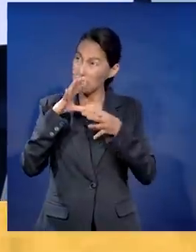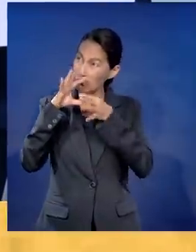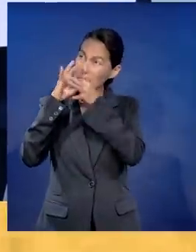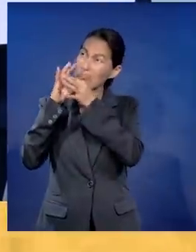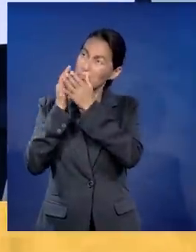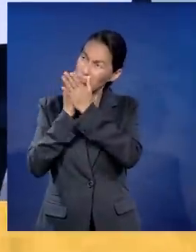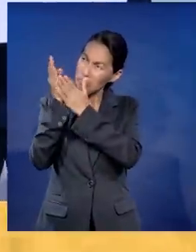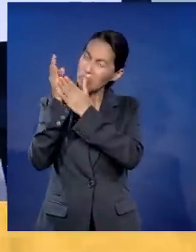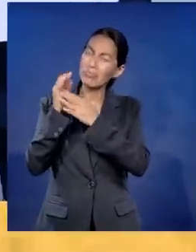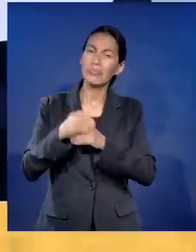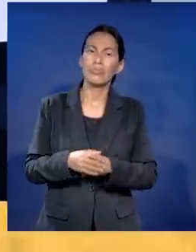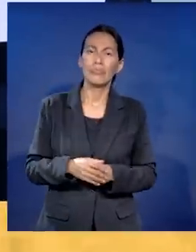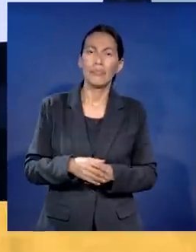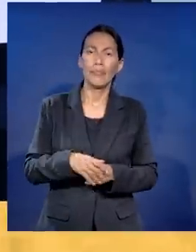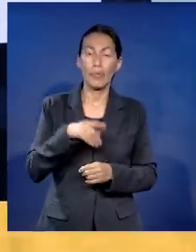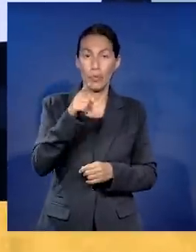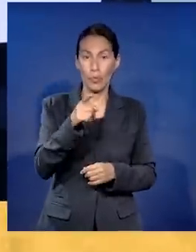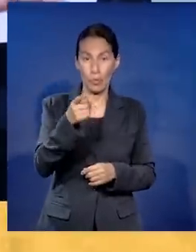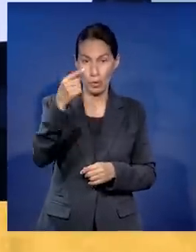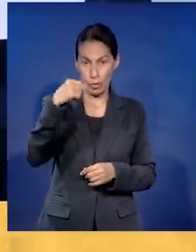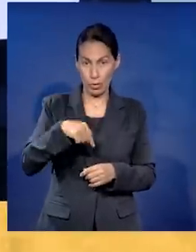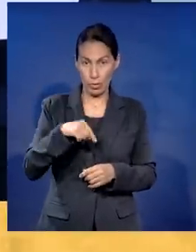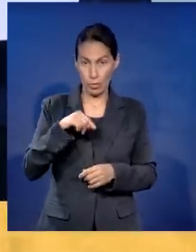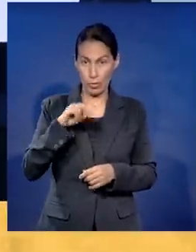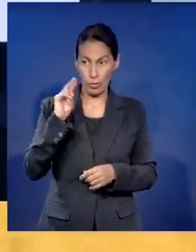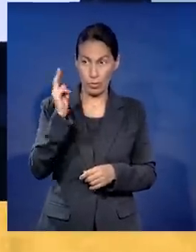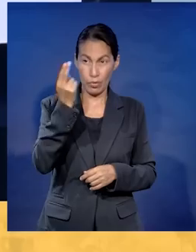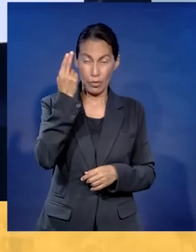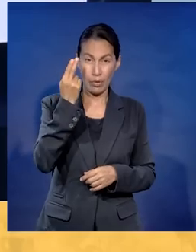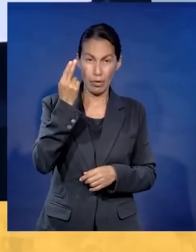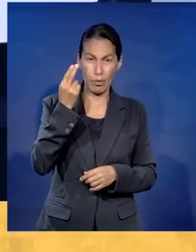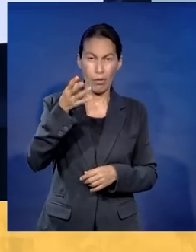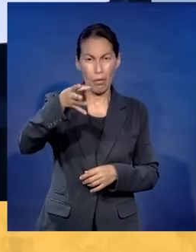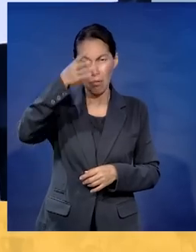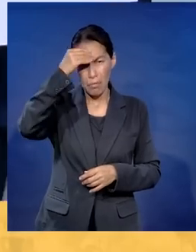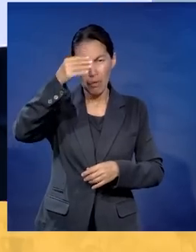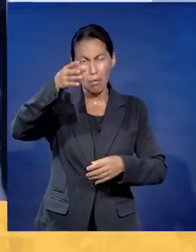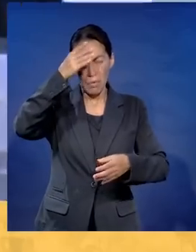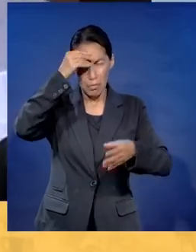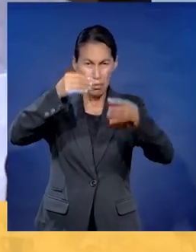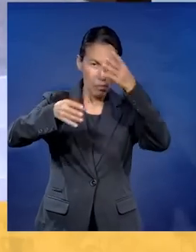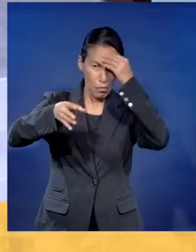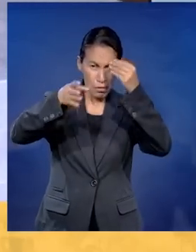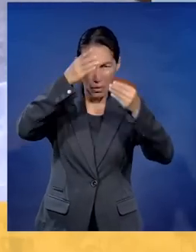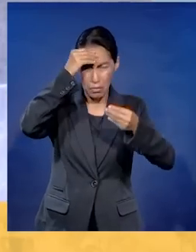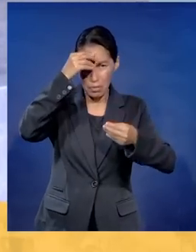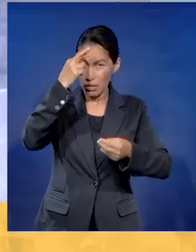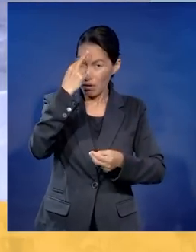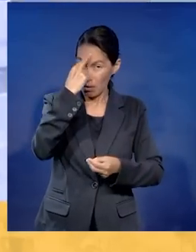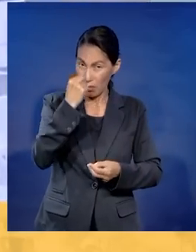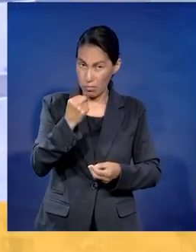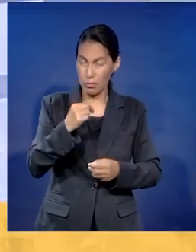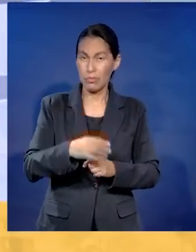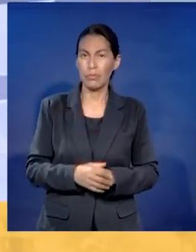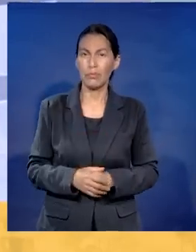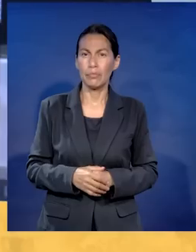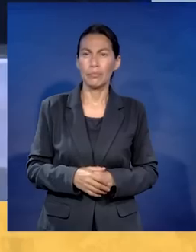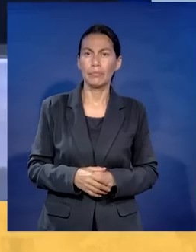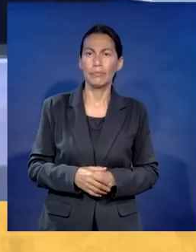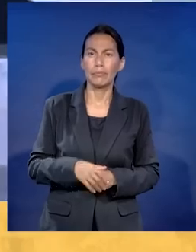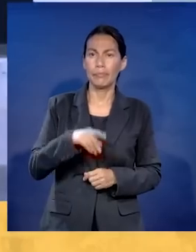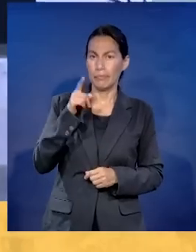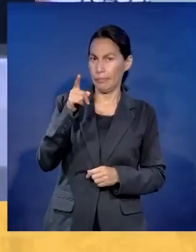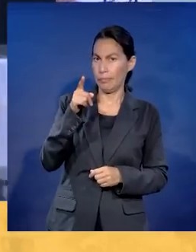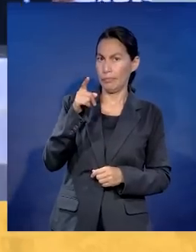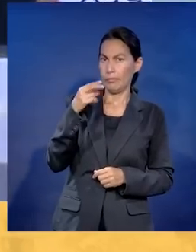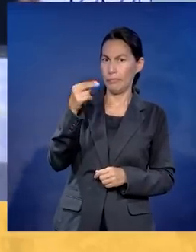yo te la di por eso vienes a esta universidad a ennoblecerte a través de la educación la razón Dónde está mi amigo